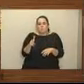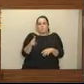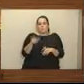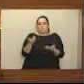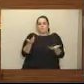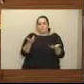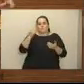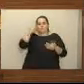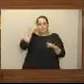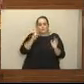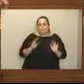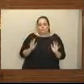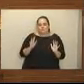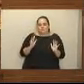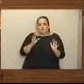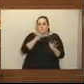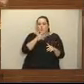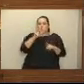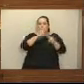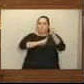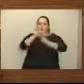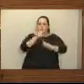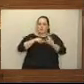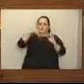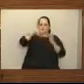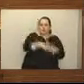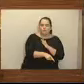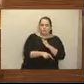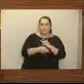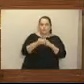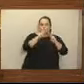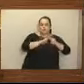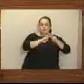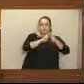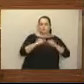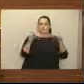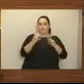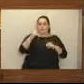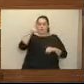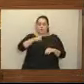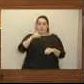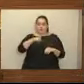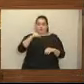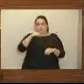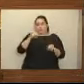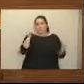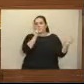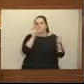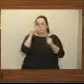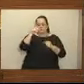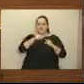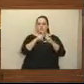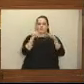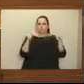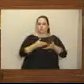voluntad de no ir a la raíz del problema. Y por eso, hoy, aquí, en este debate, ante todos los asturianos, yo